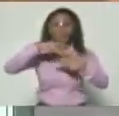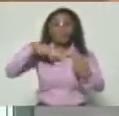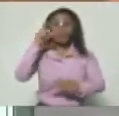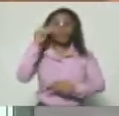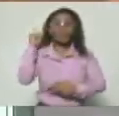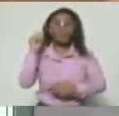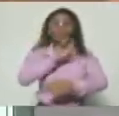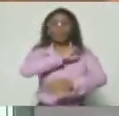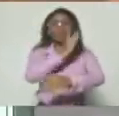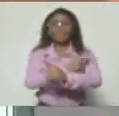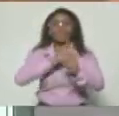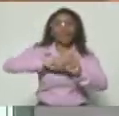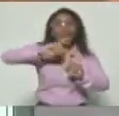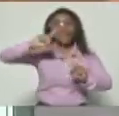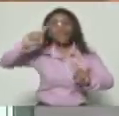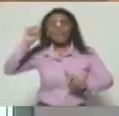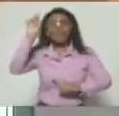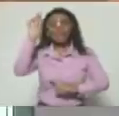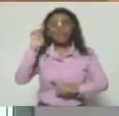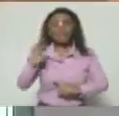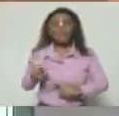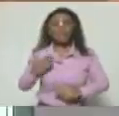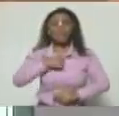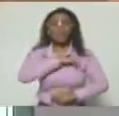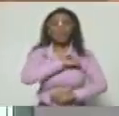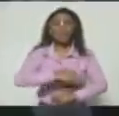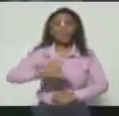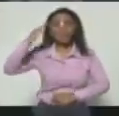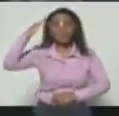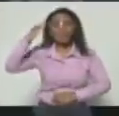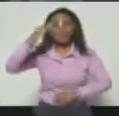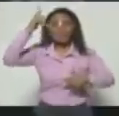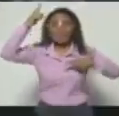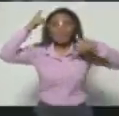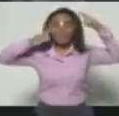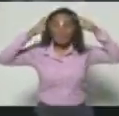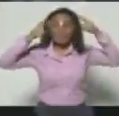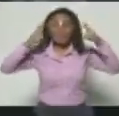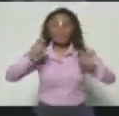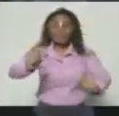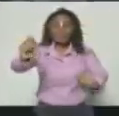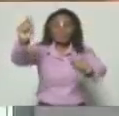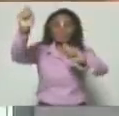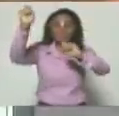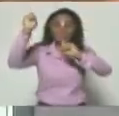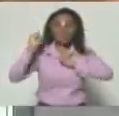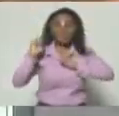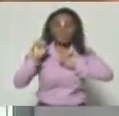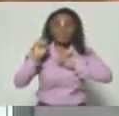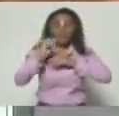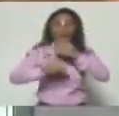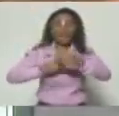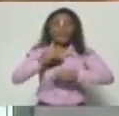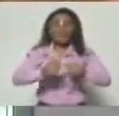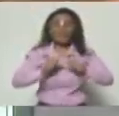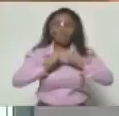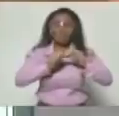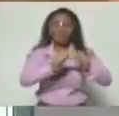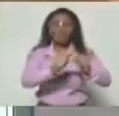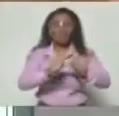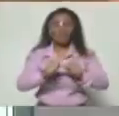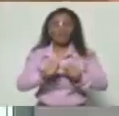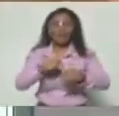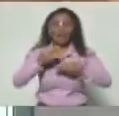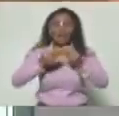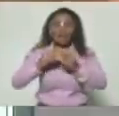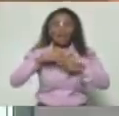fuerza, energía diaria. Nuestro comandante supremo Hugo Chávez nos dejó haciéndolo, pues, pero haciéndolo en la